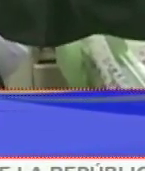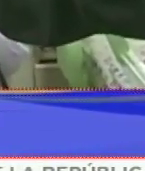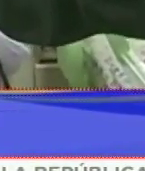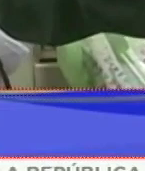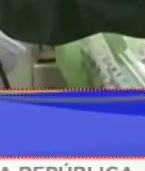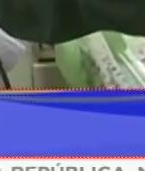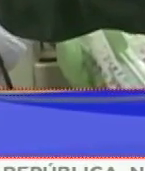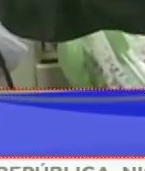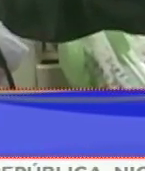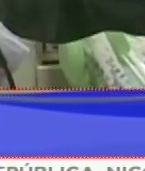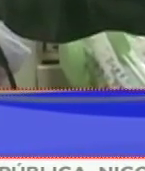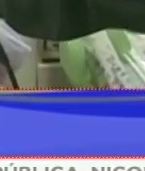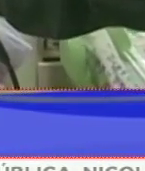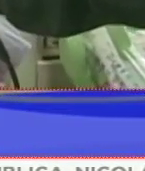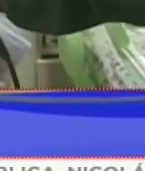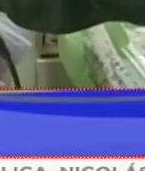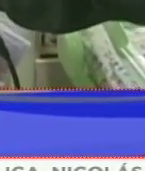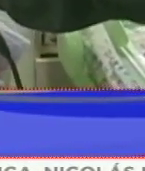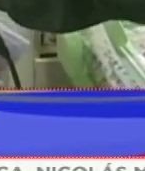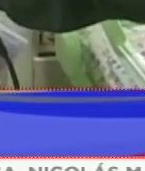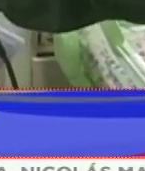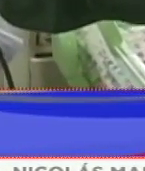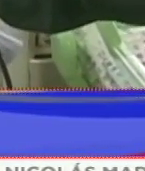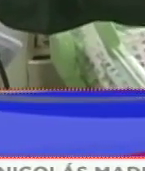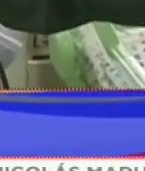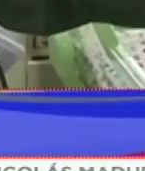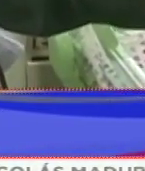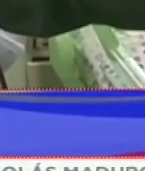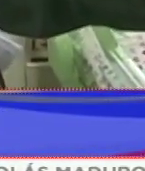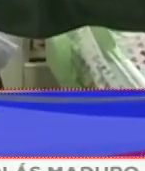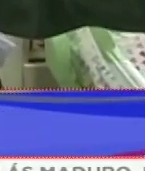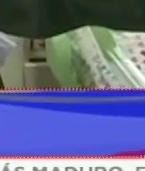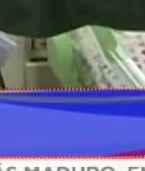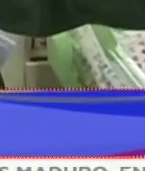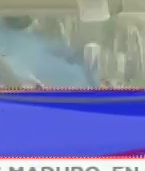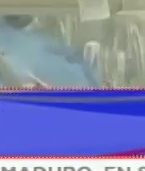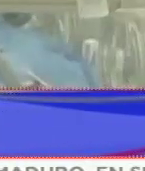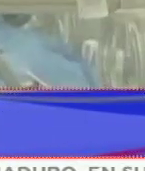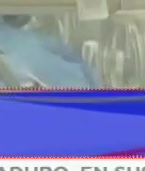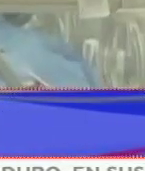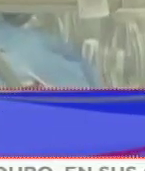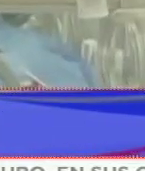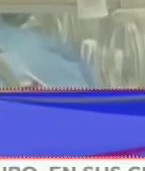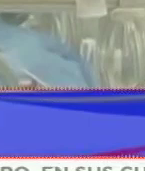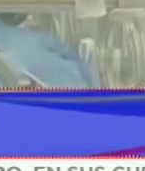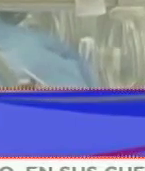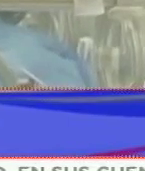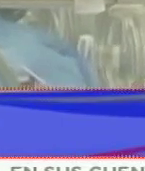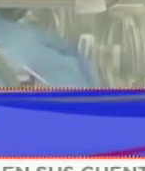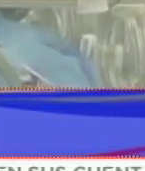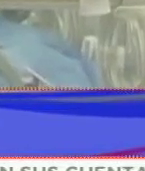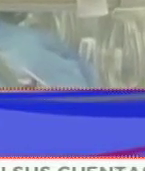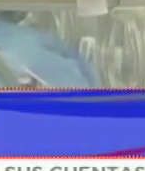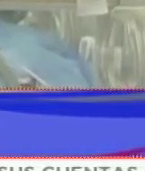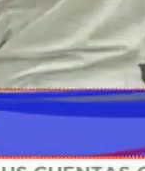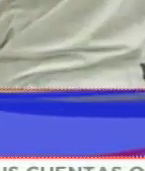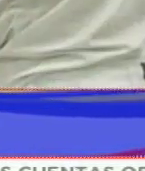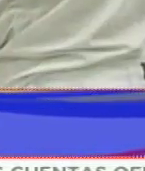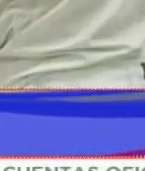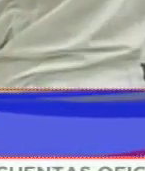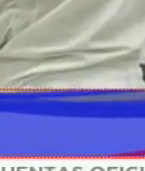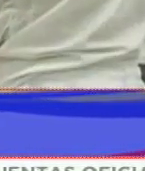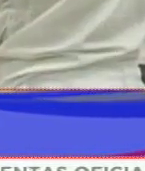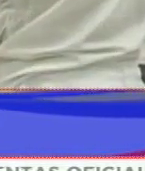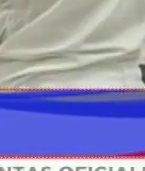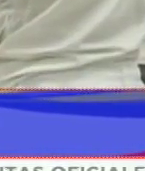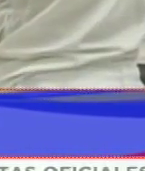brindado, igualmente al personal de la institución. Bueno, aquí estoy con mi bebé, gracias a Dios está sana, ya me la vacunaron, ya entre poco miré